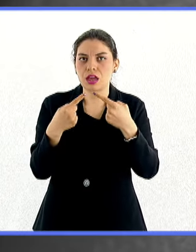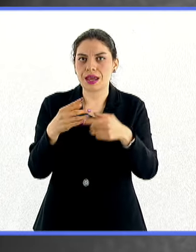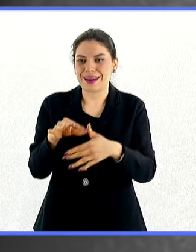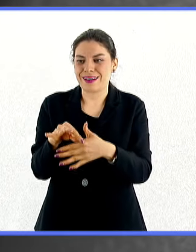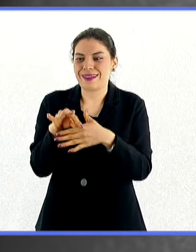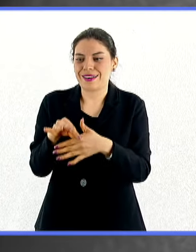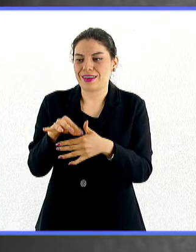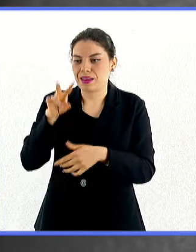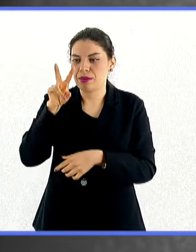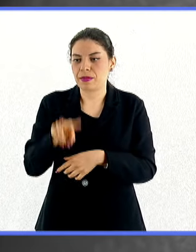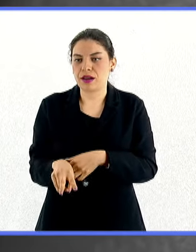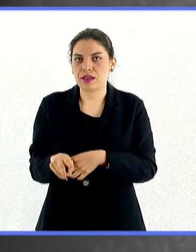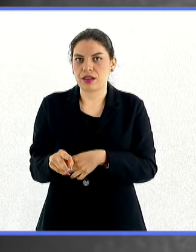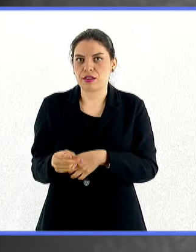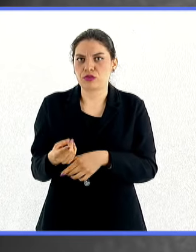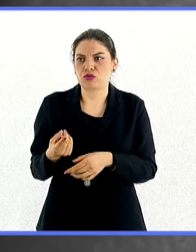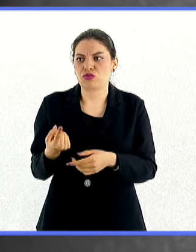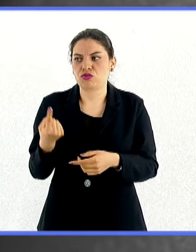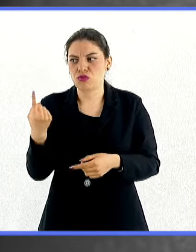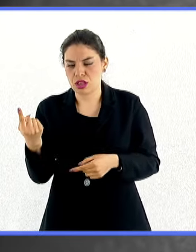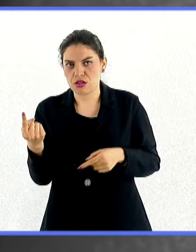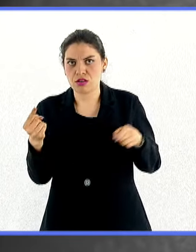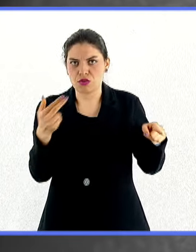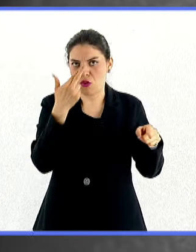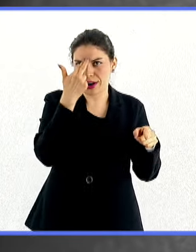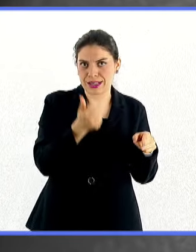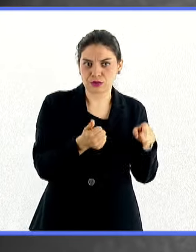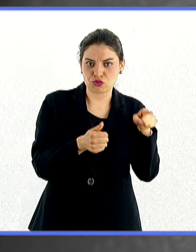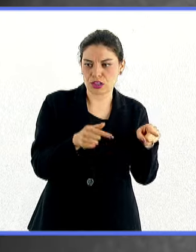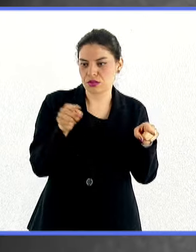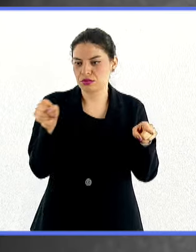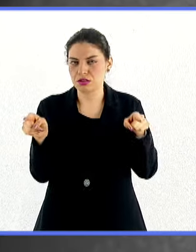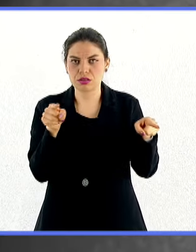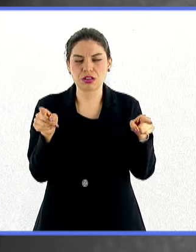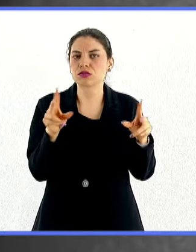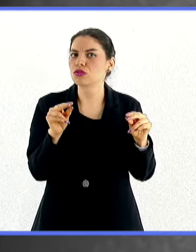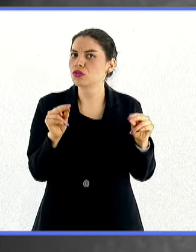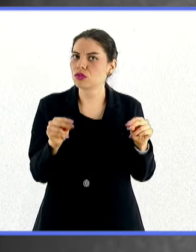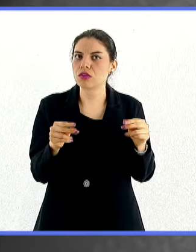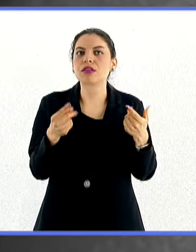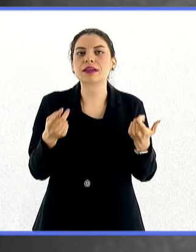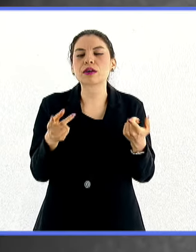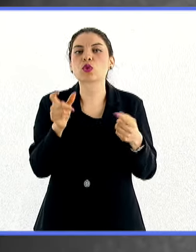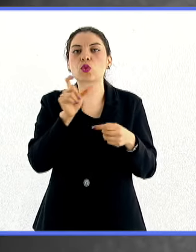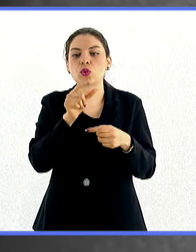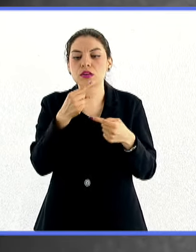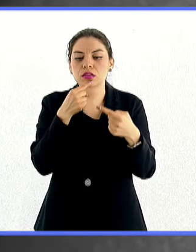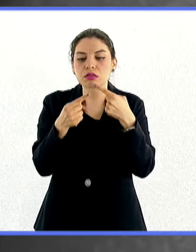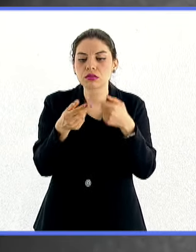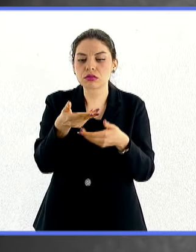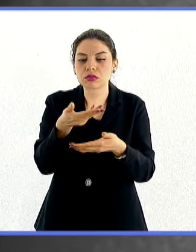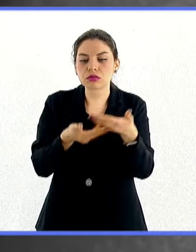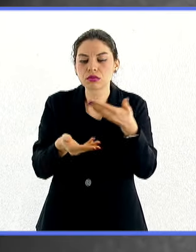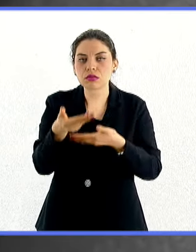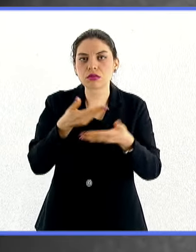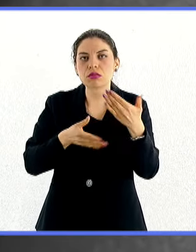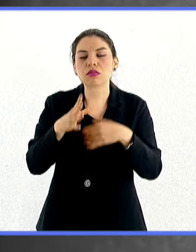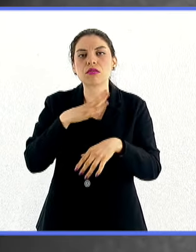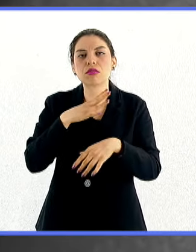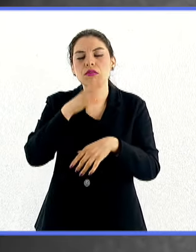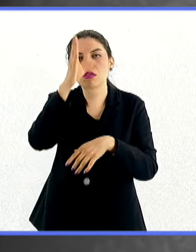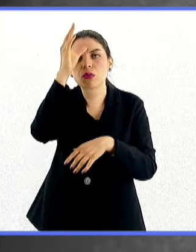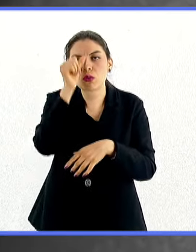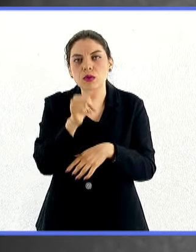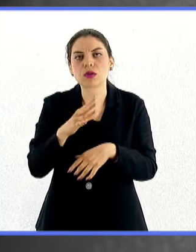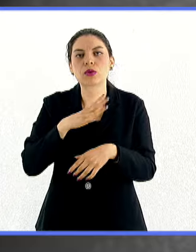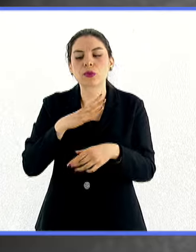otro, sino en medio. Es decir, iba a ser algo que iba a surgir de esa conversación. Y ese contacto con el otro que te